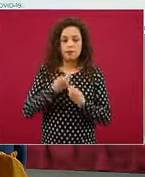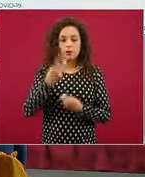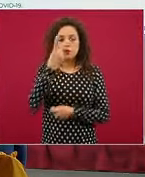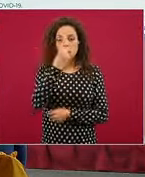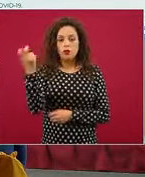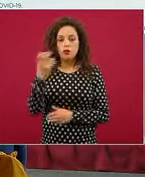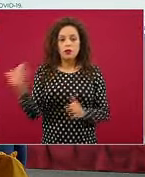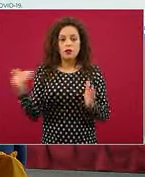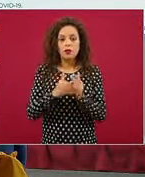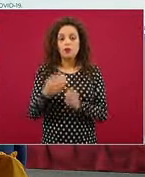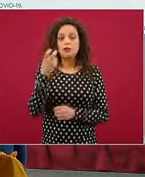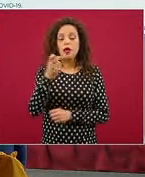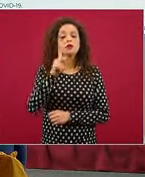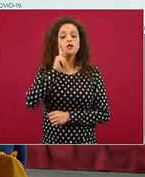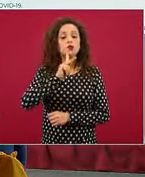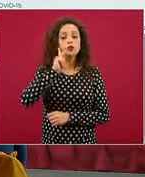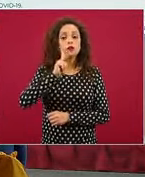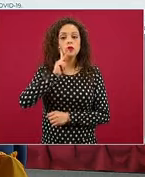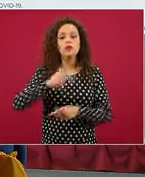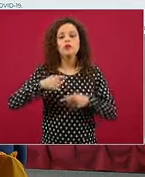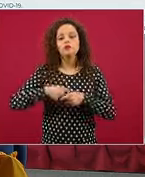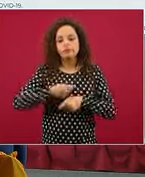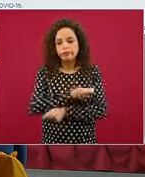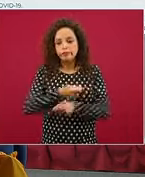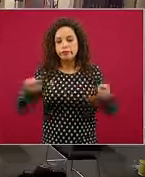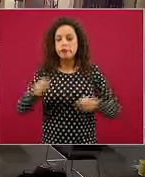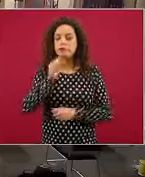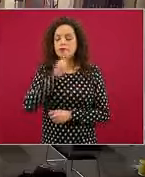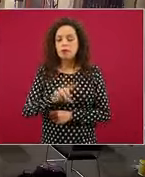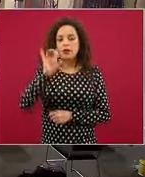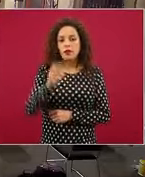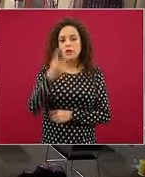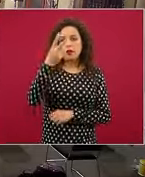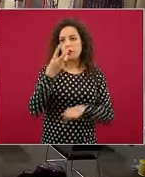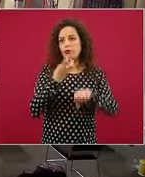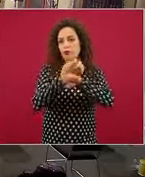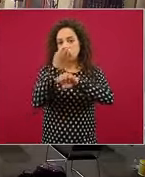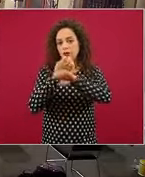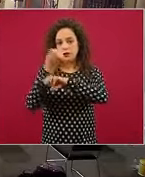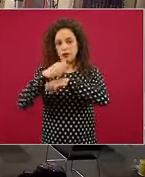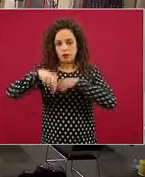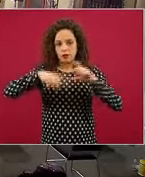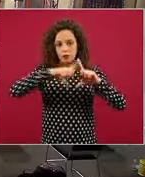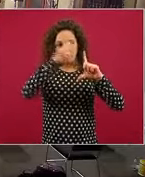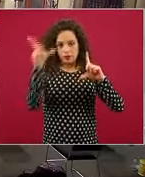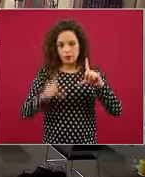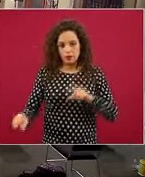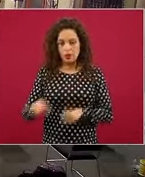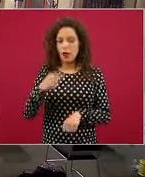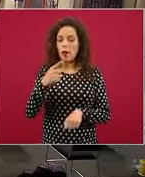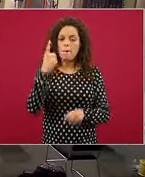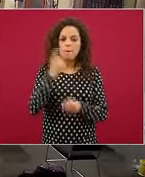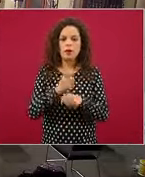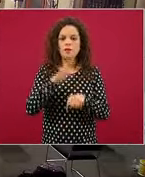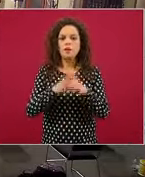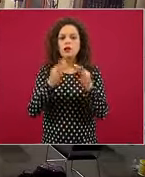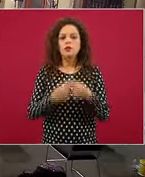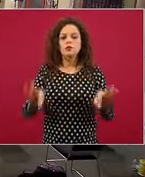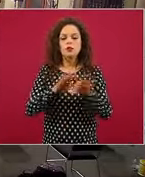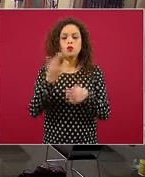200,000 de estas pruebas, que serán distribuidas también en las 32 entidades federativas y en los principales hospitales de alta especialidad.